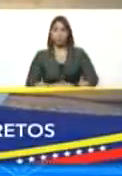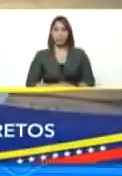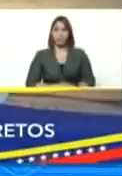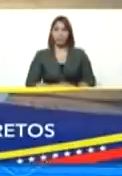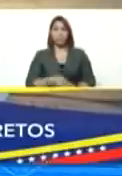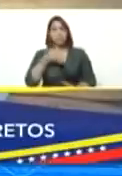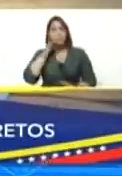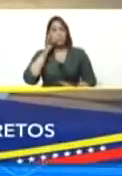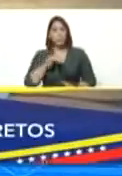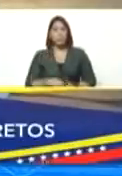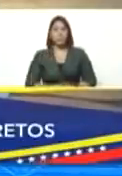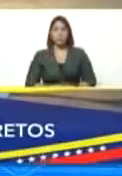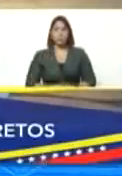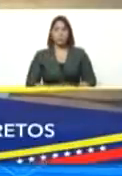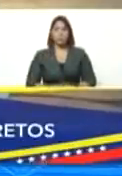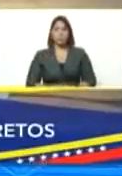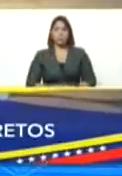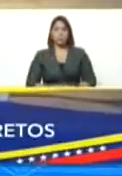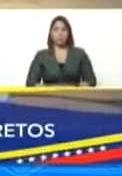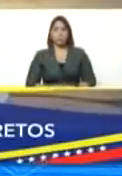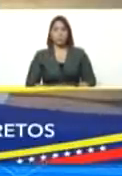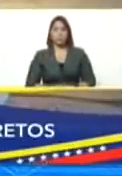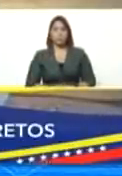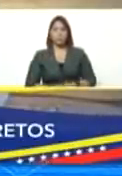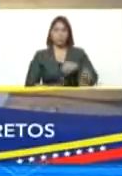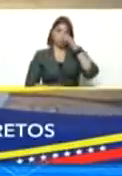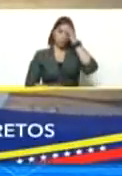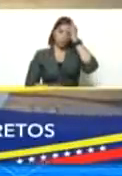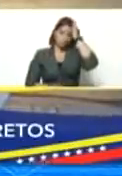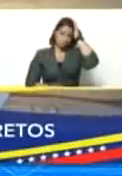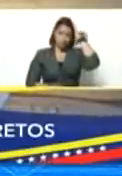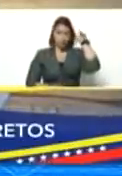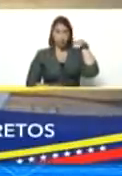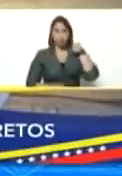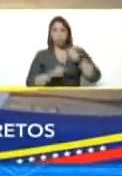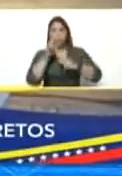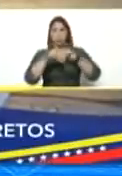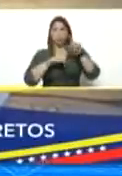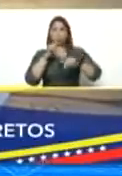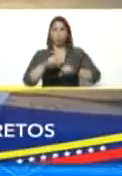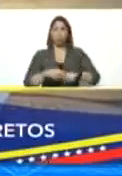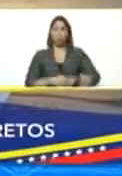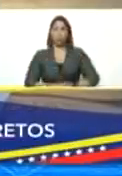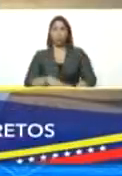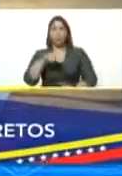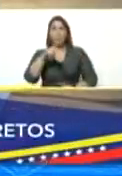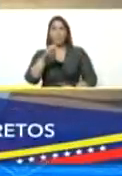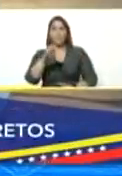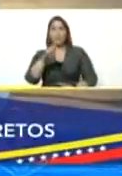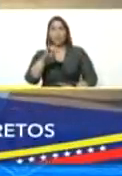por Facebook Live, por Twitter, por Periscope,